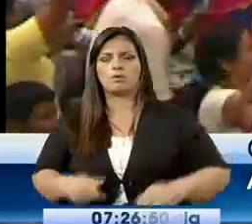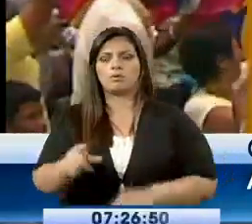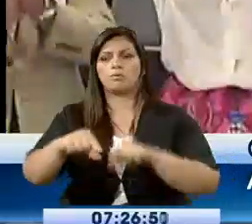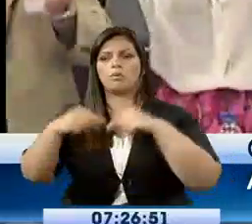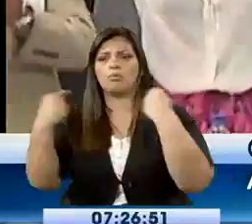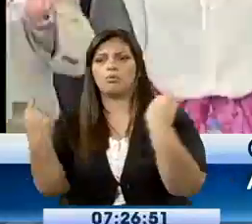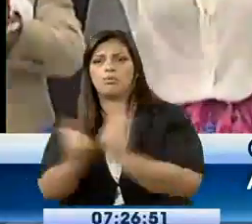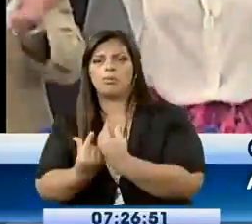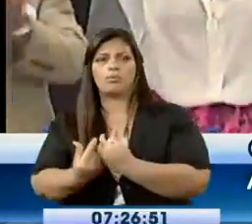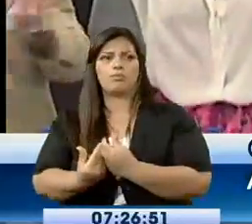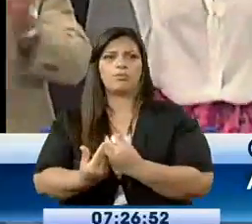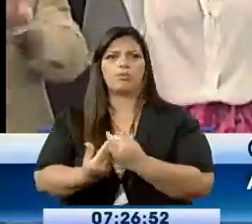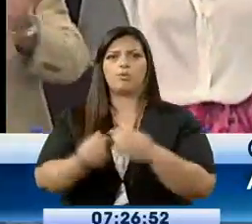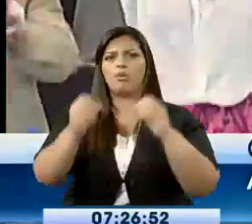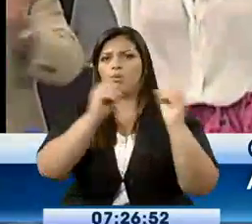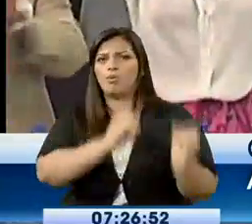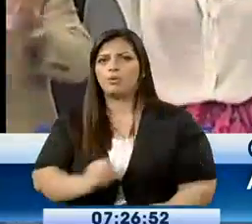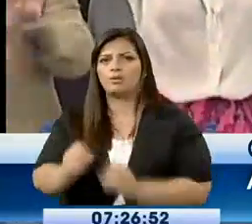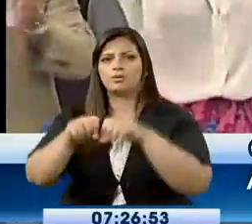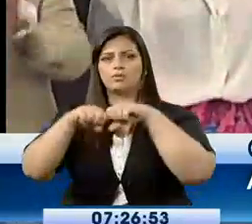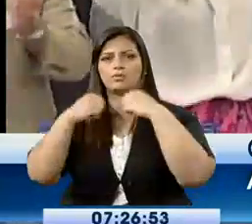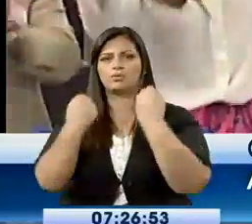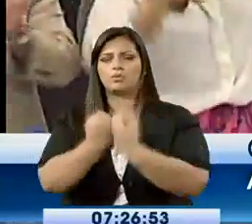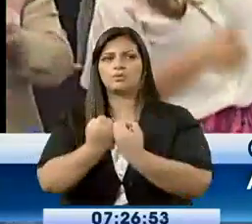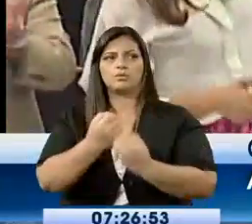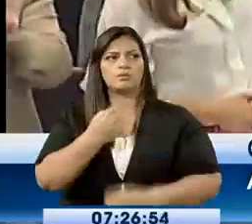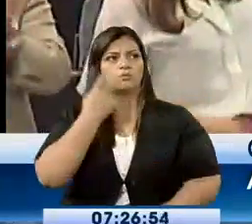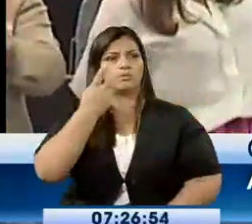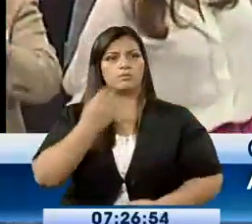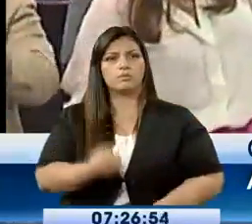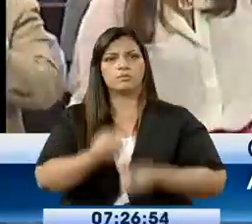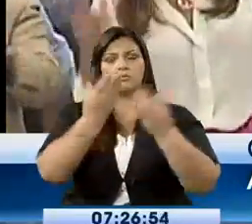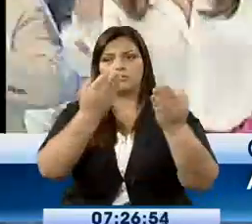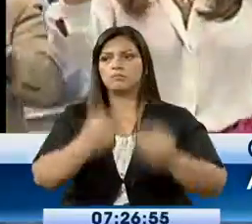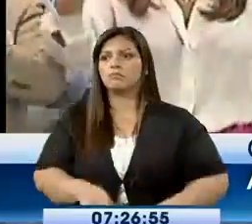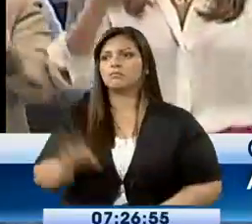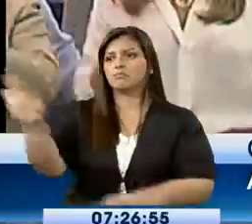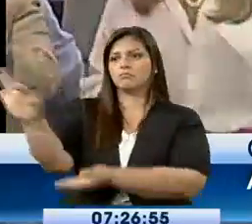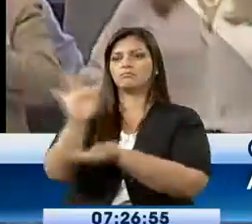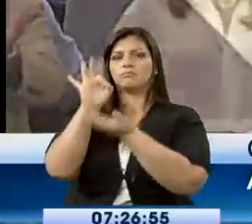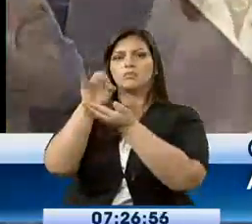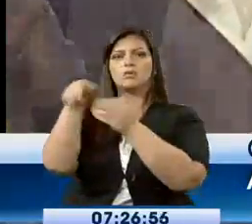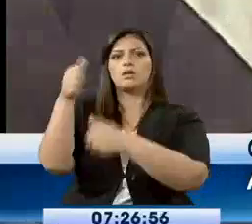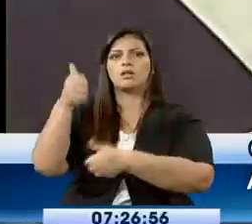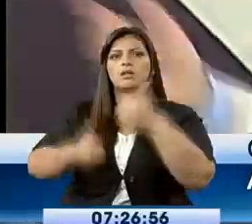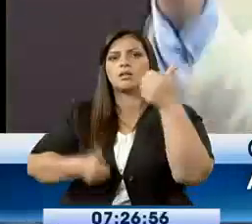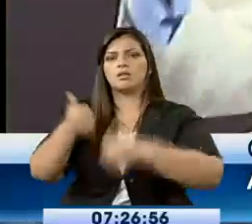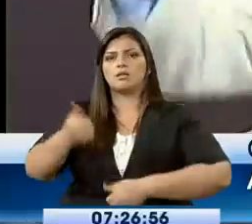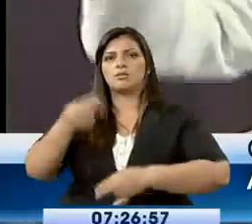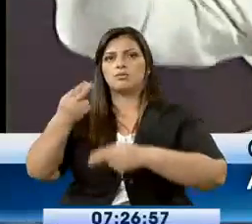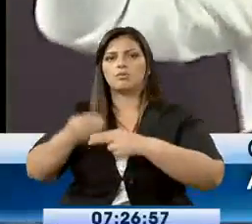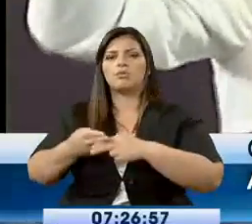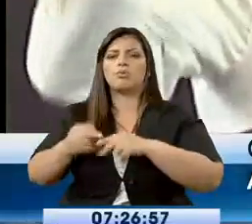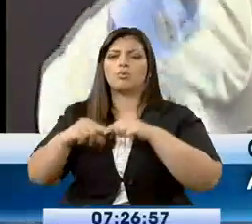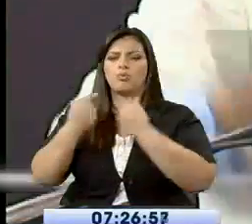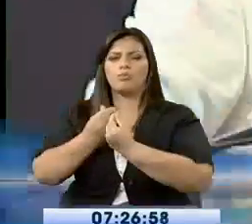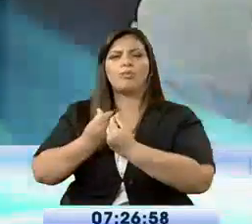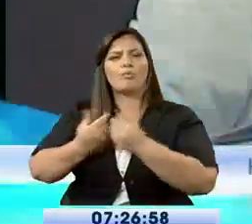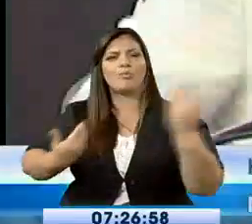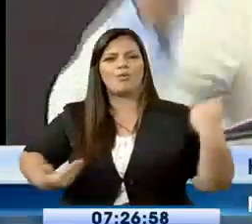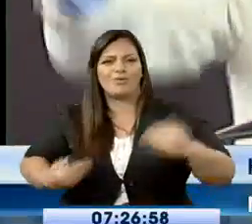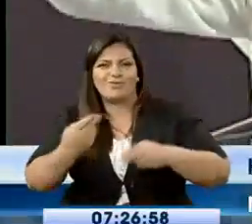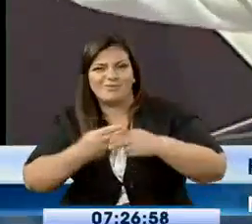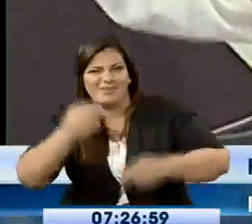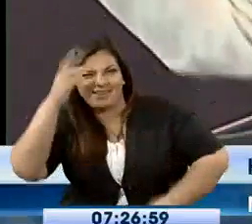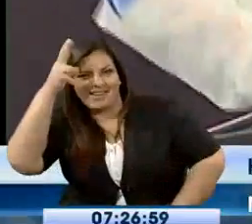ciudadanas. Reafirmaron que su carta presidenciable es el líder de Creo, Guillermo Lasso. Si primero es la sentencia